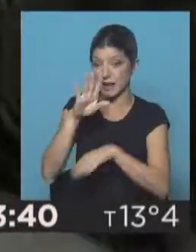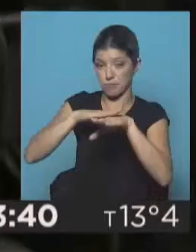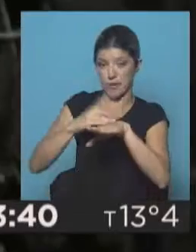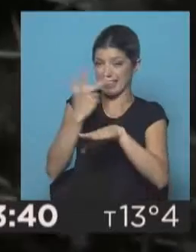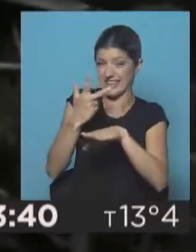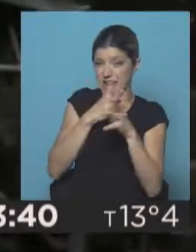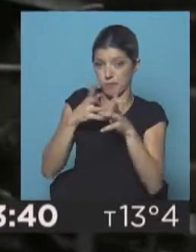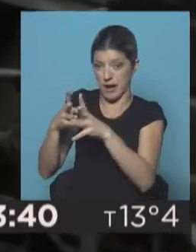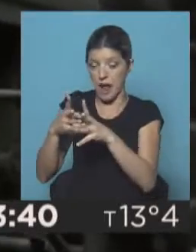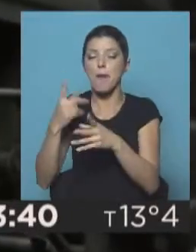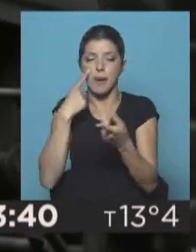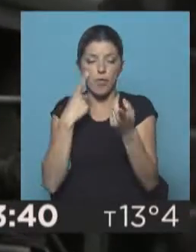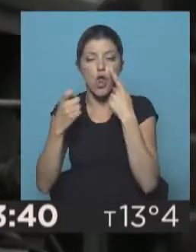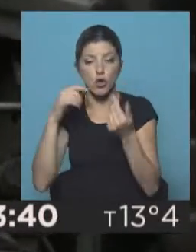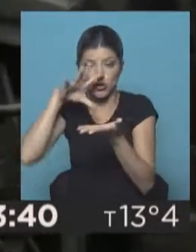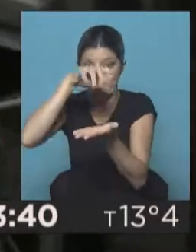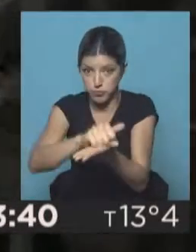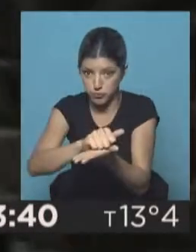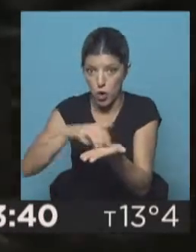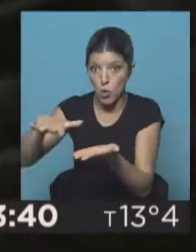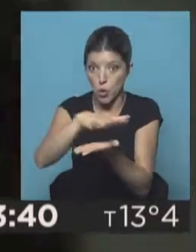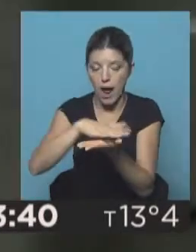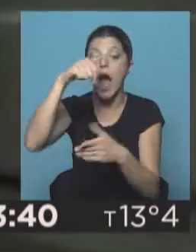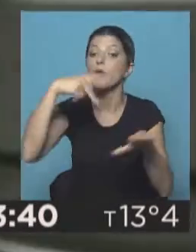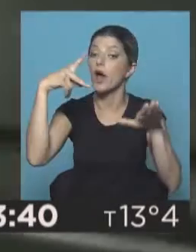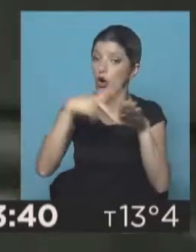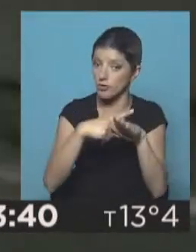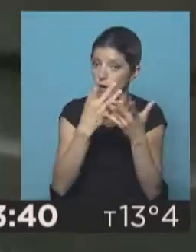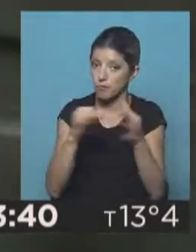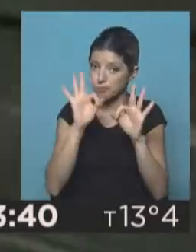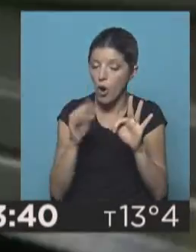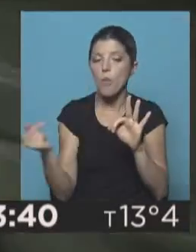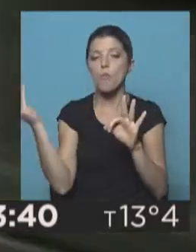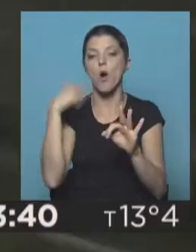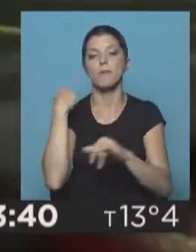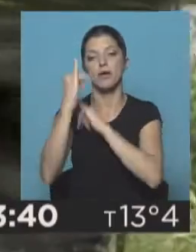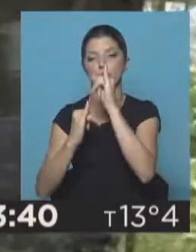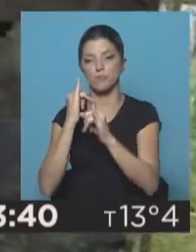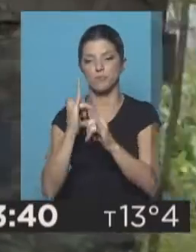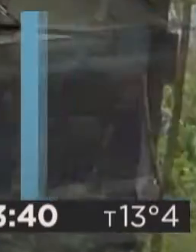control de esta región de los Himalayas. Luego de la pausa, los detalles, ya volvemos.